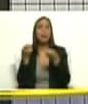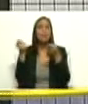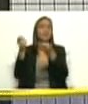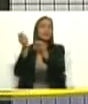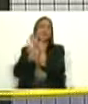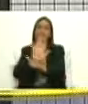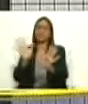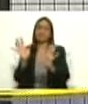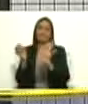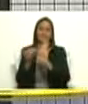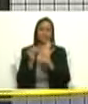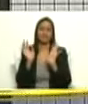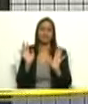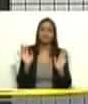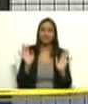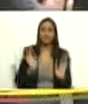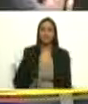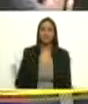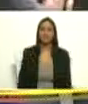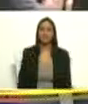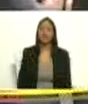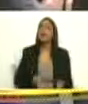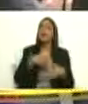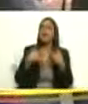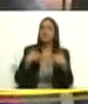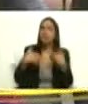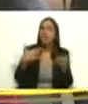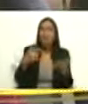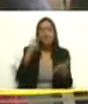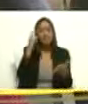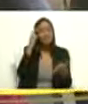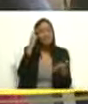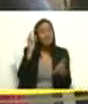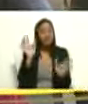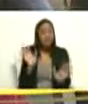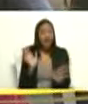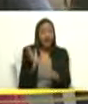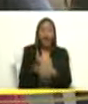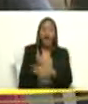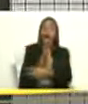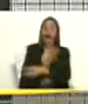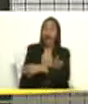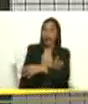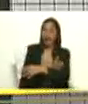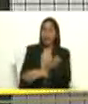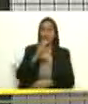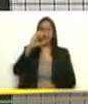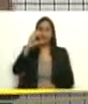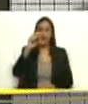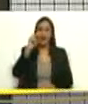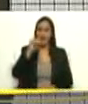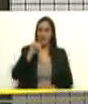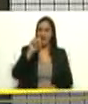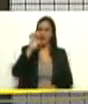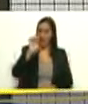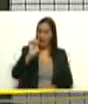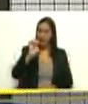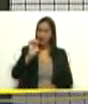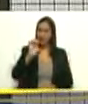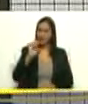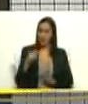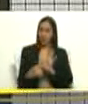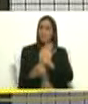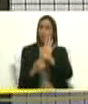Ah y de repente días antes sale el con su cara bien lavada el cne de esa